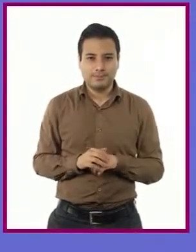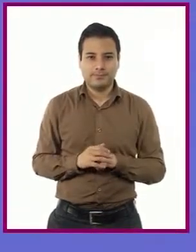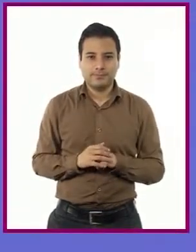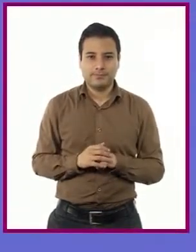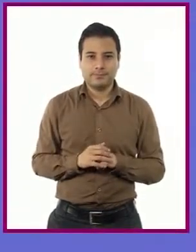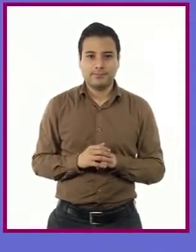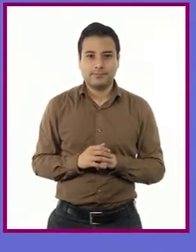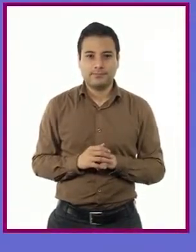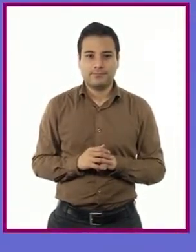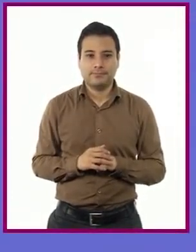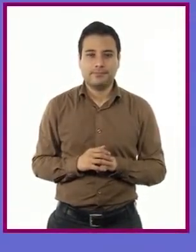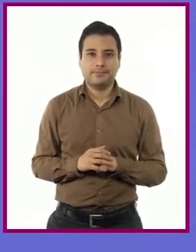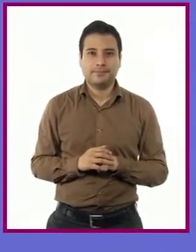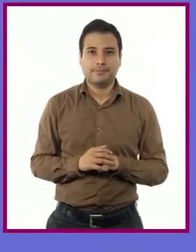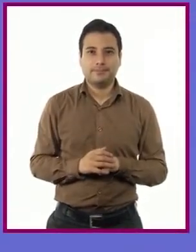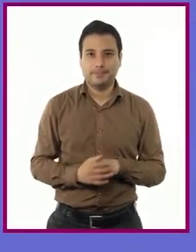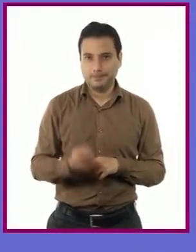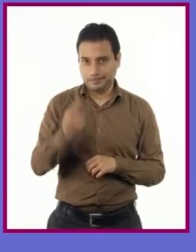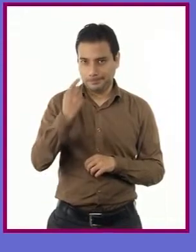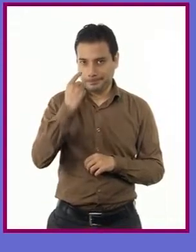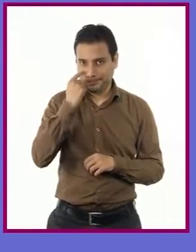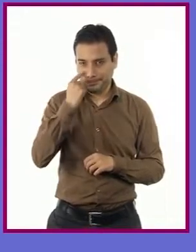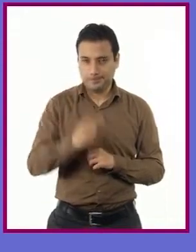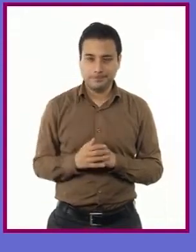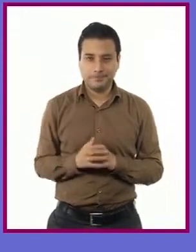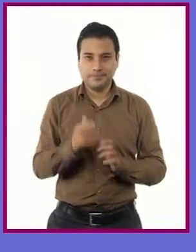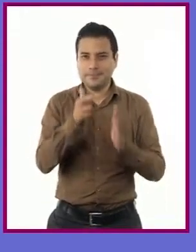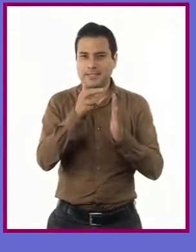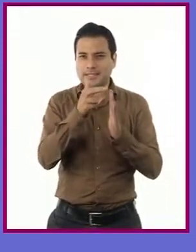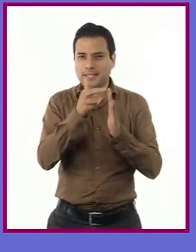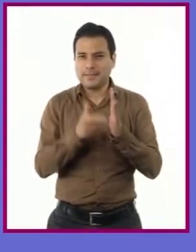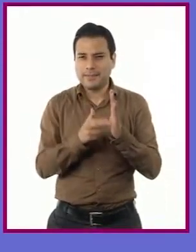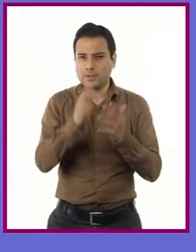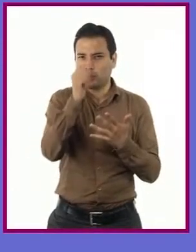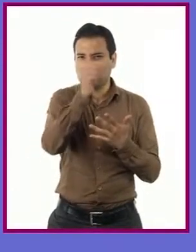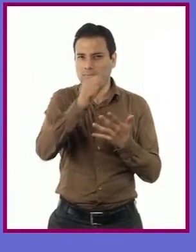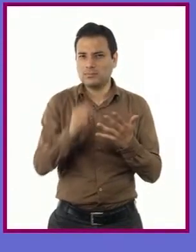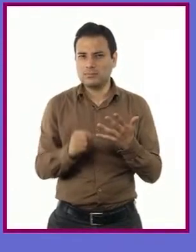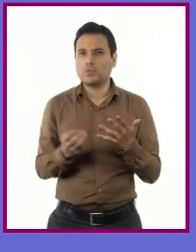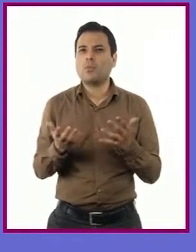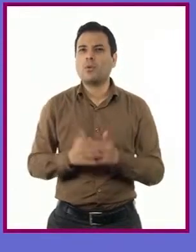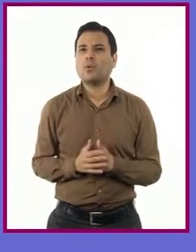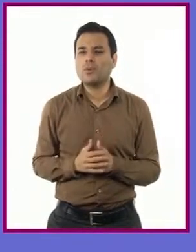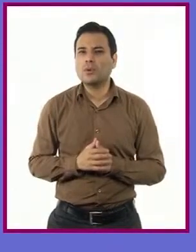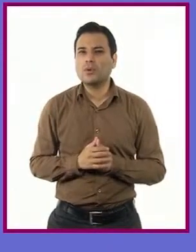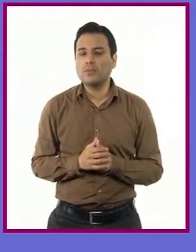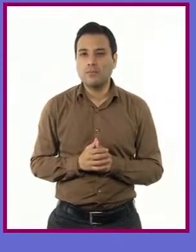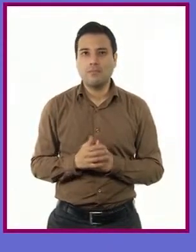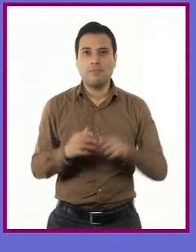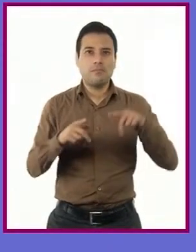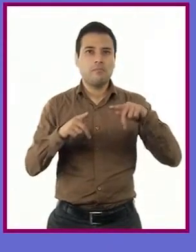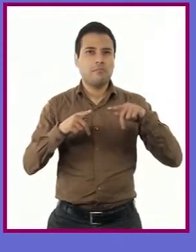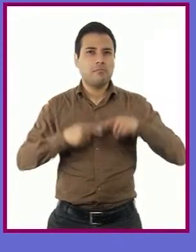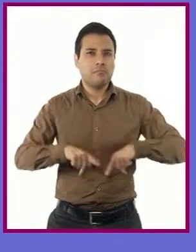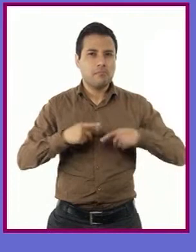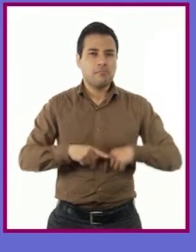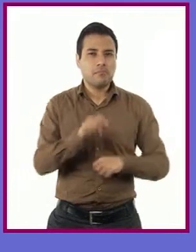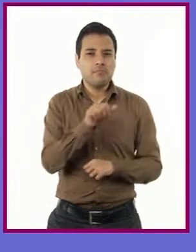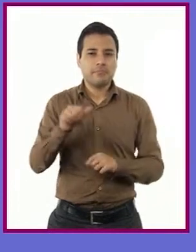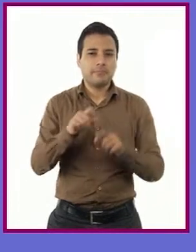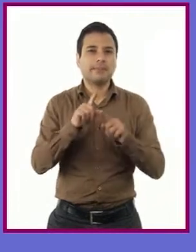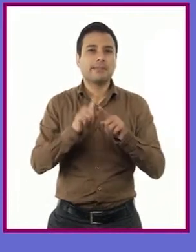Para elaborar un reglamento debemos tener en cuenta las personas a las que va dirigido, la